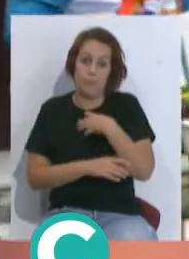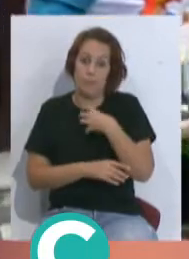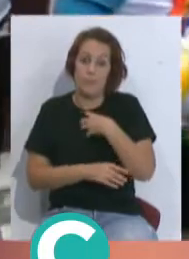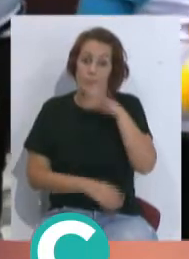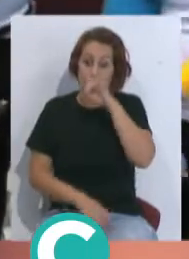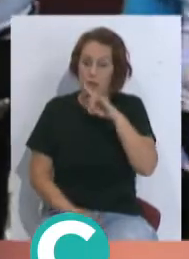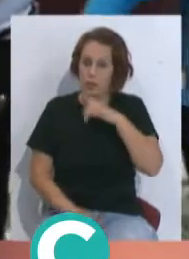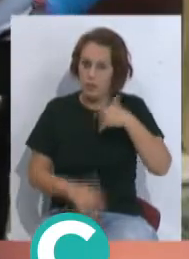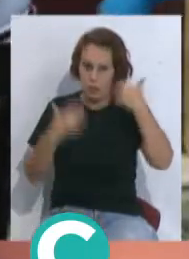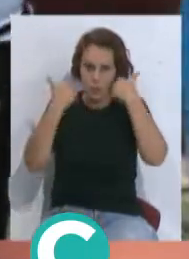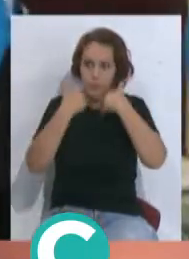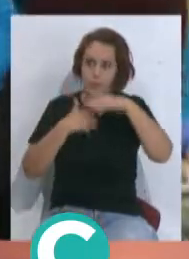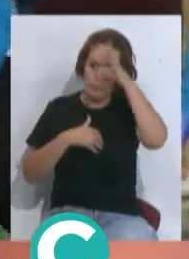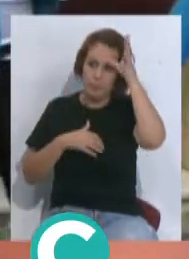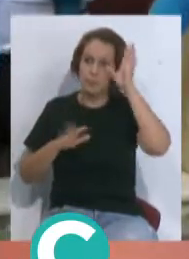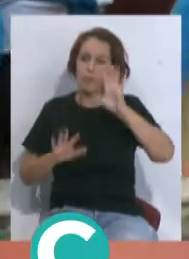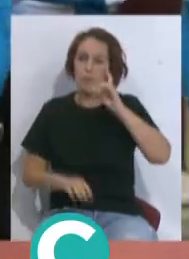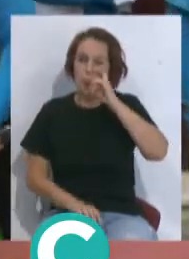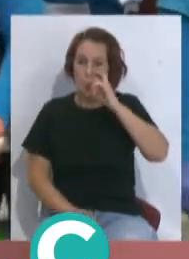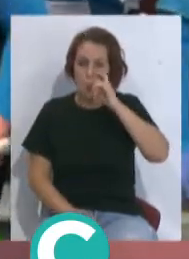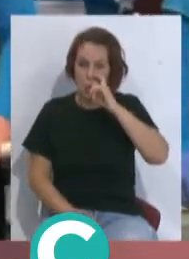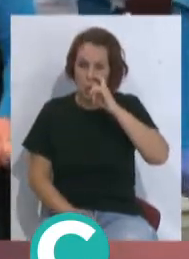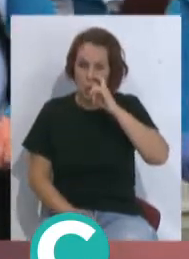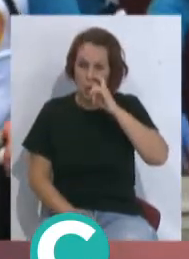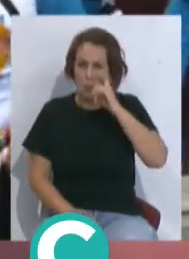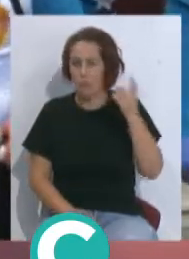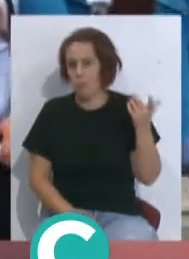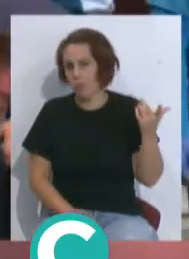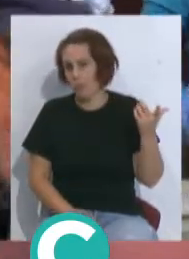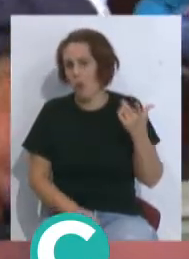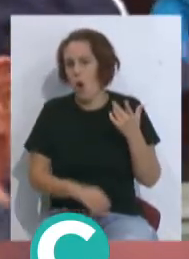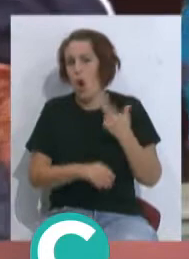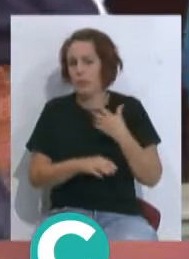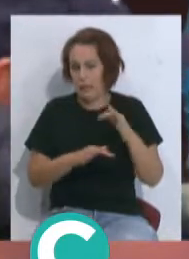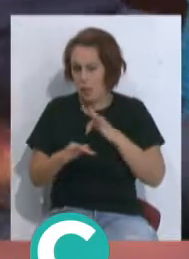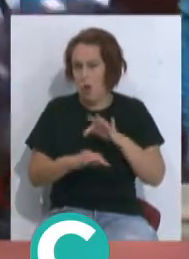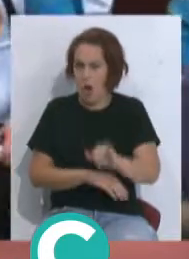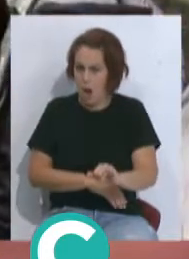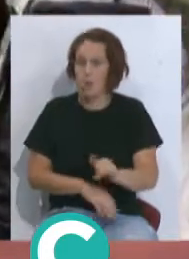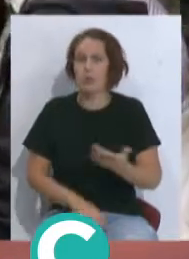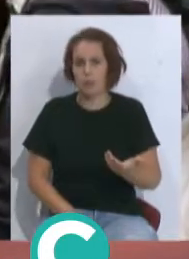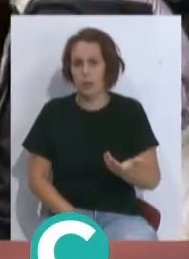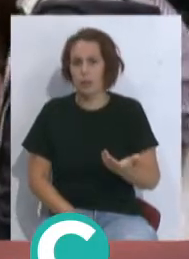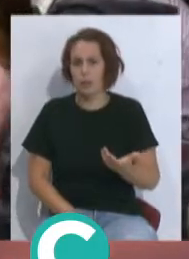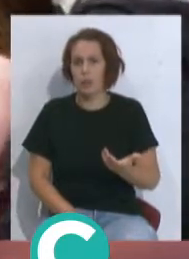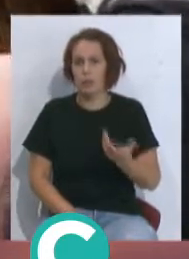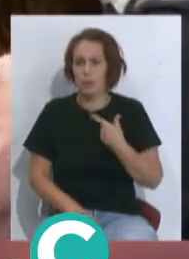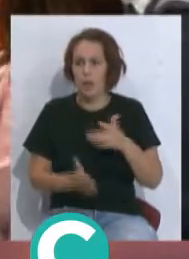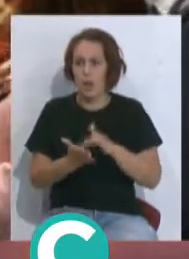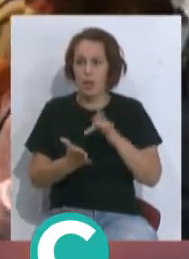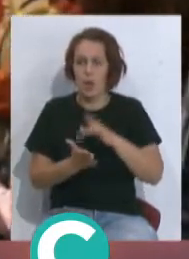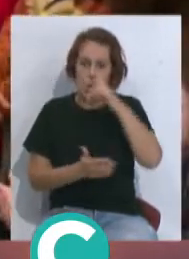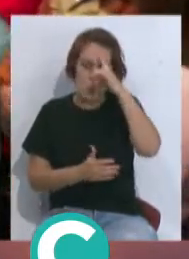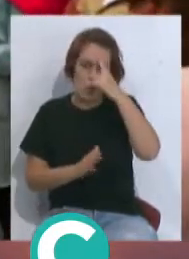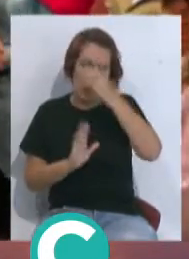El falla hace calor, pero en junio hay obras de teatro, hay una agenda